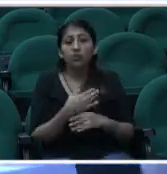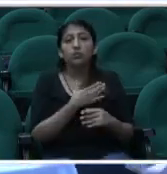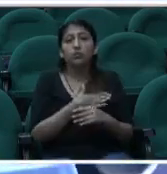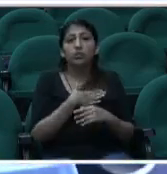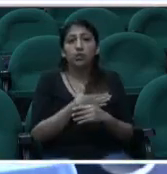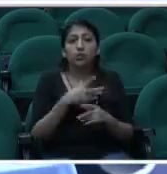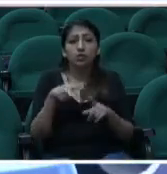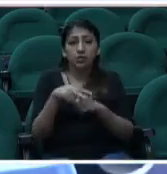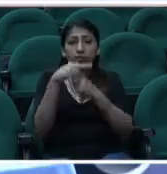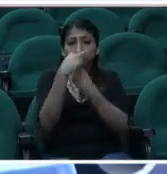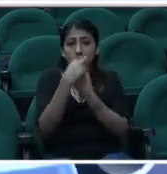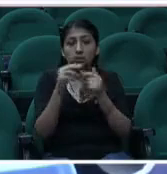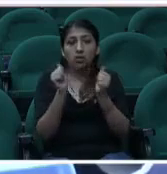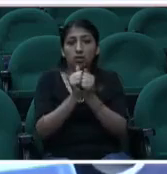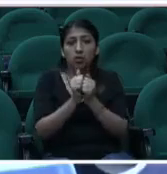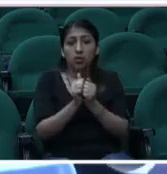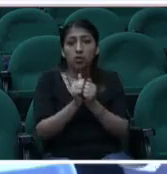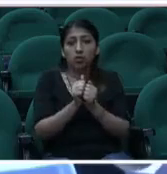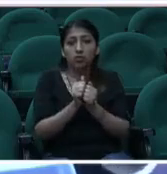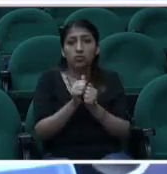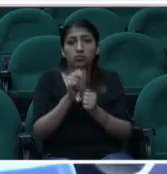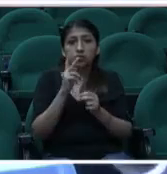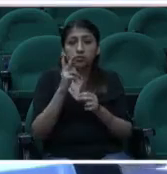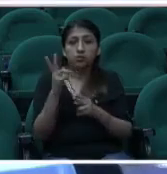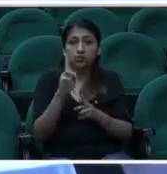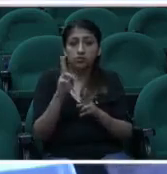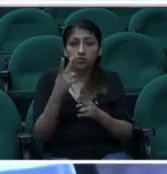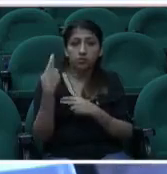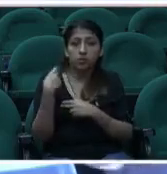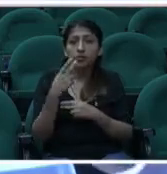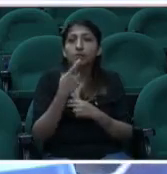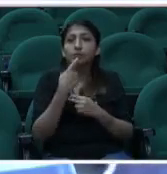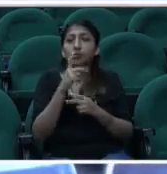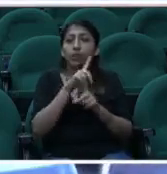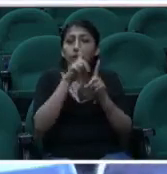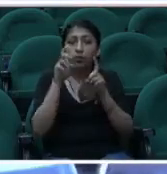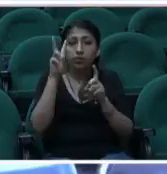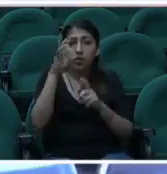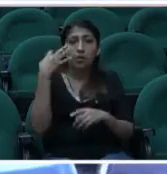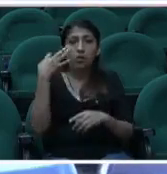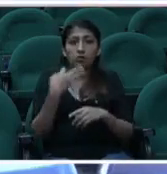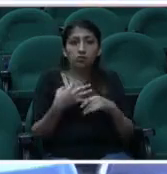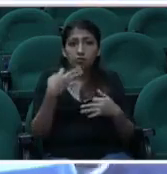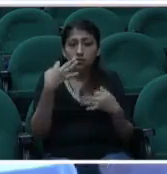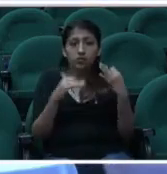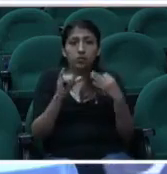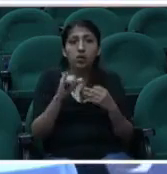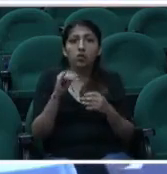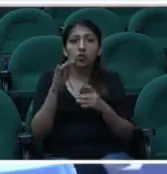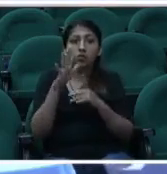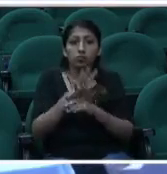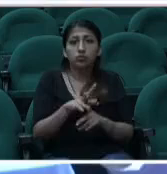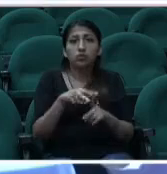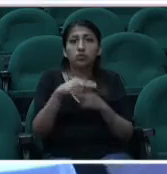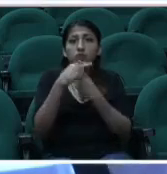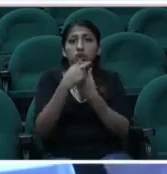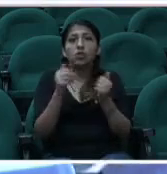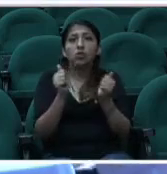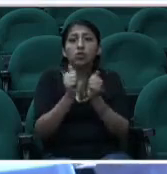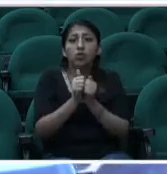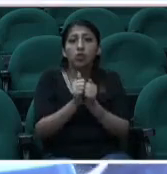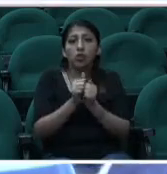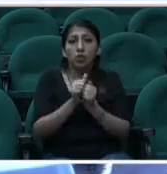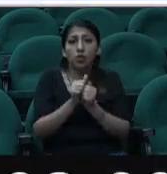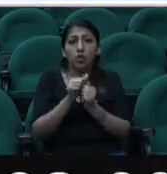vamos a iniciar con la respectiva pregunta sobre el tema de justicia y corrupción y vamos a iniciar por el